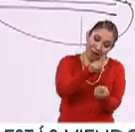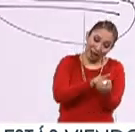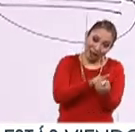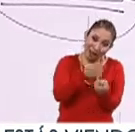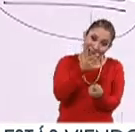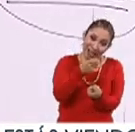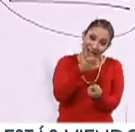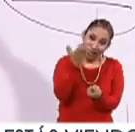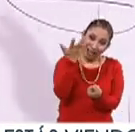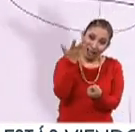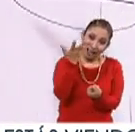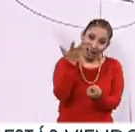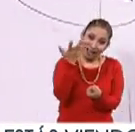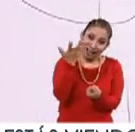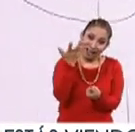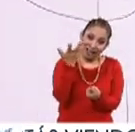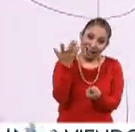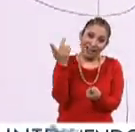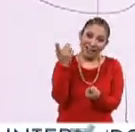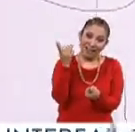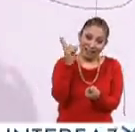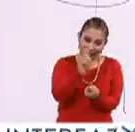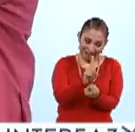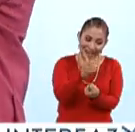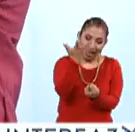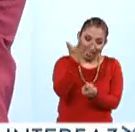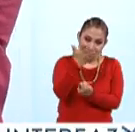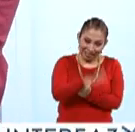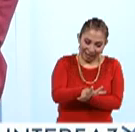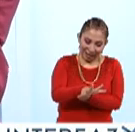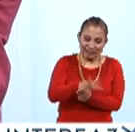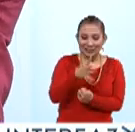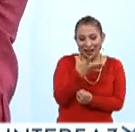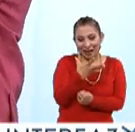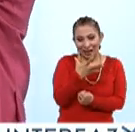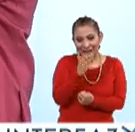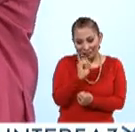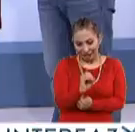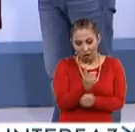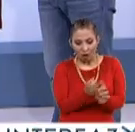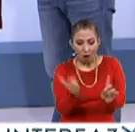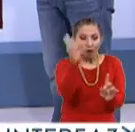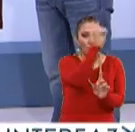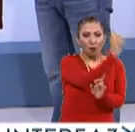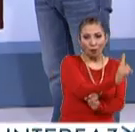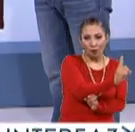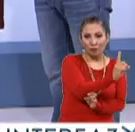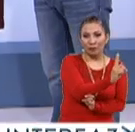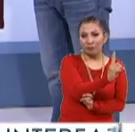¿Qué? Y súmale, 9. Ya se me olvidó, ¿no? Y aquí son 12.